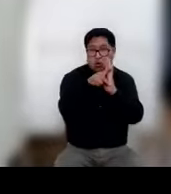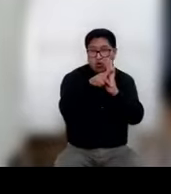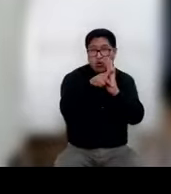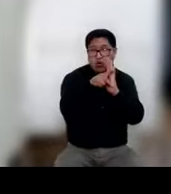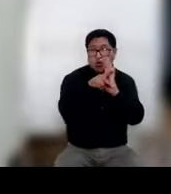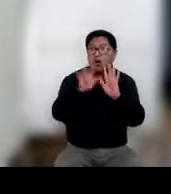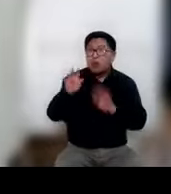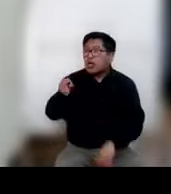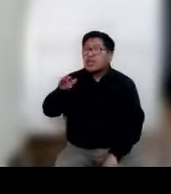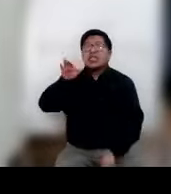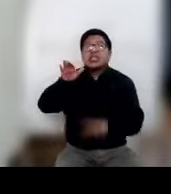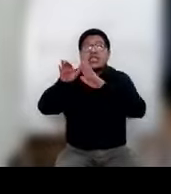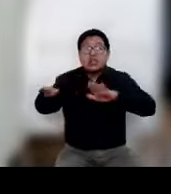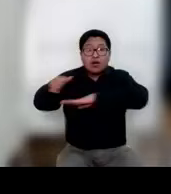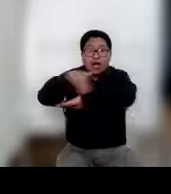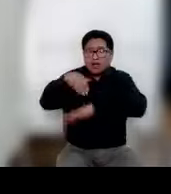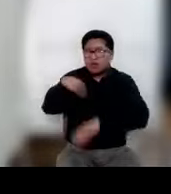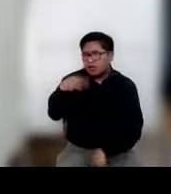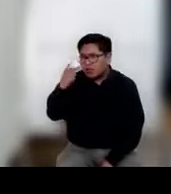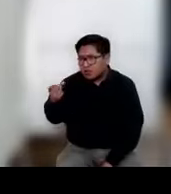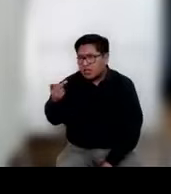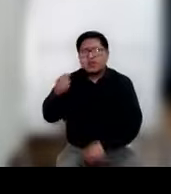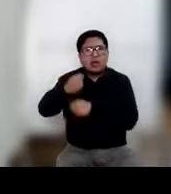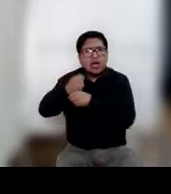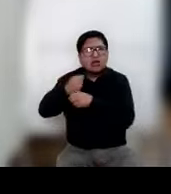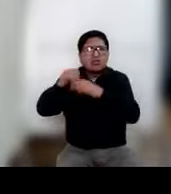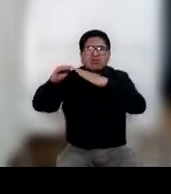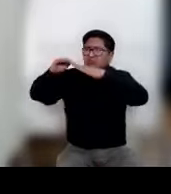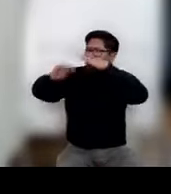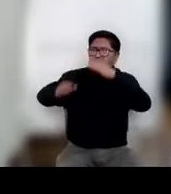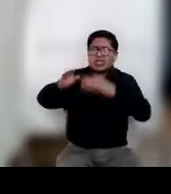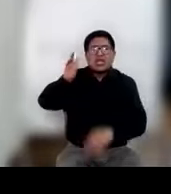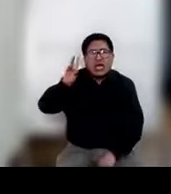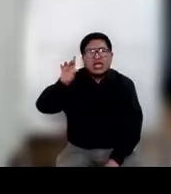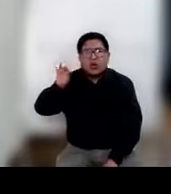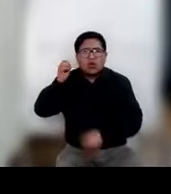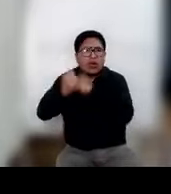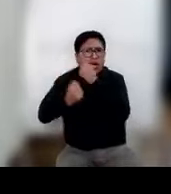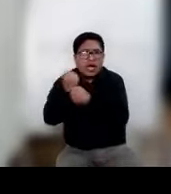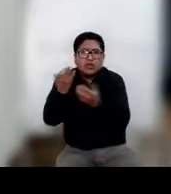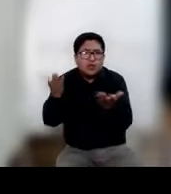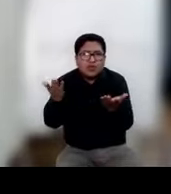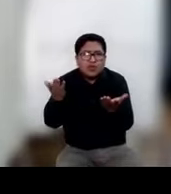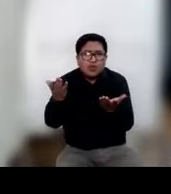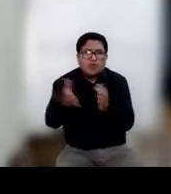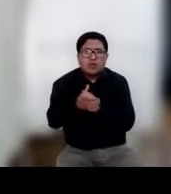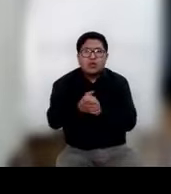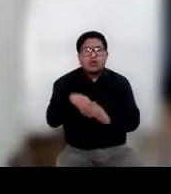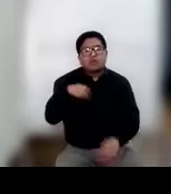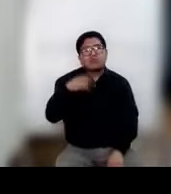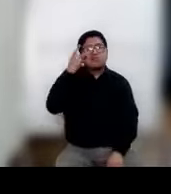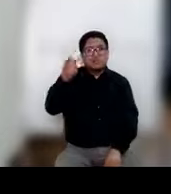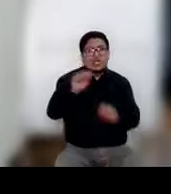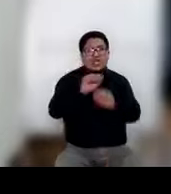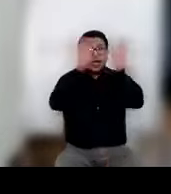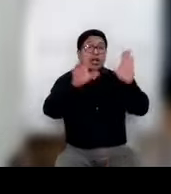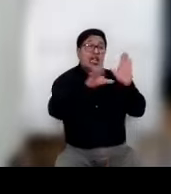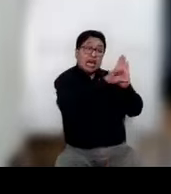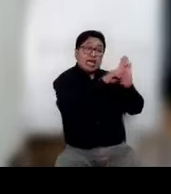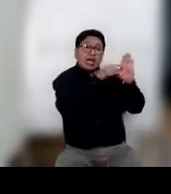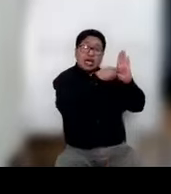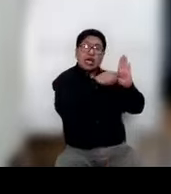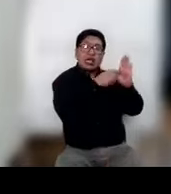años están trabajando y esa es una realidad y con ley o sin ley eso va a seguir y esa y esa es una interpretación